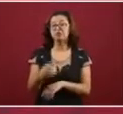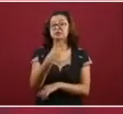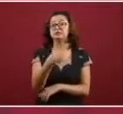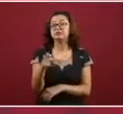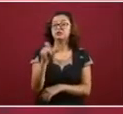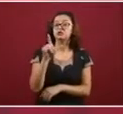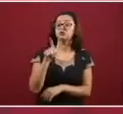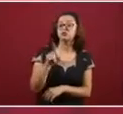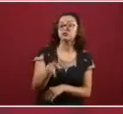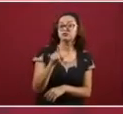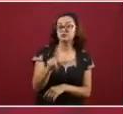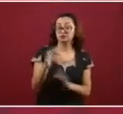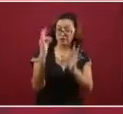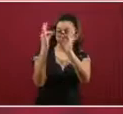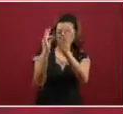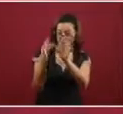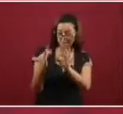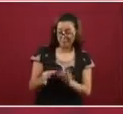117